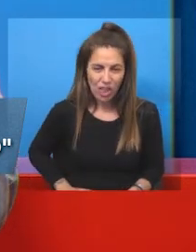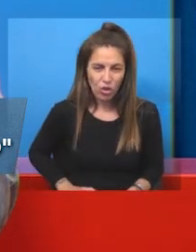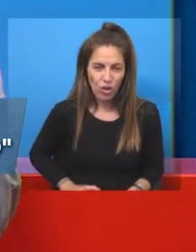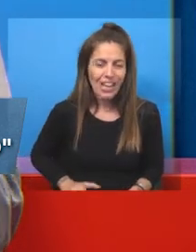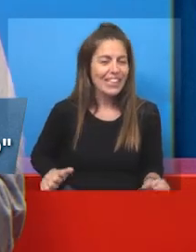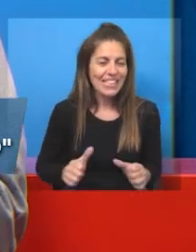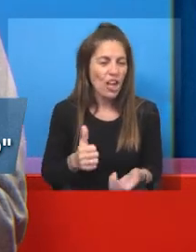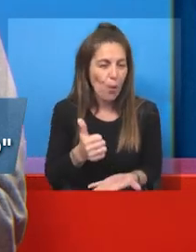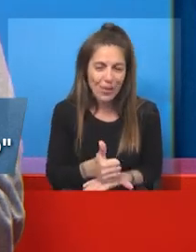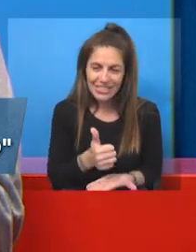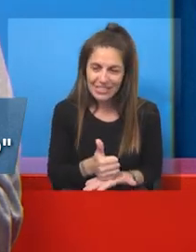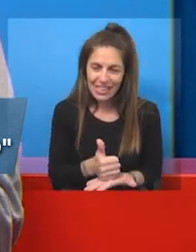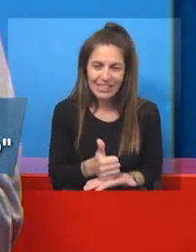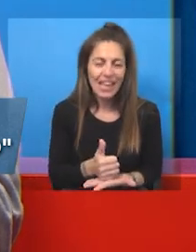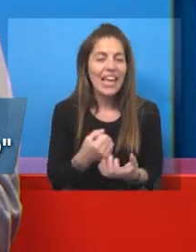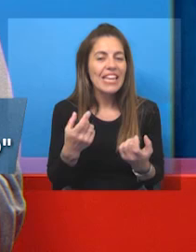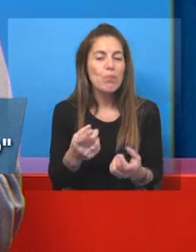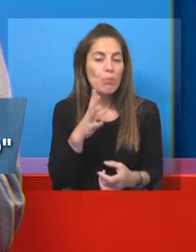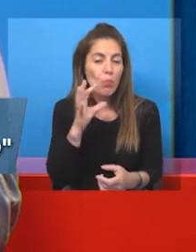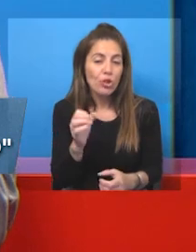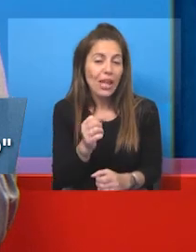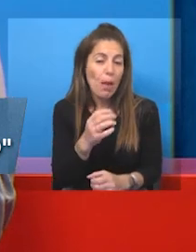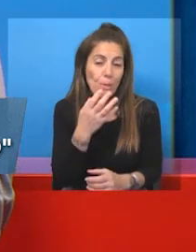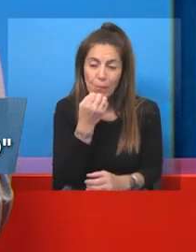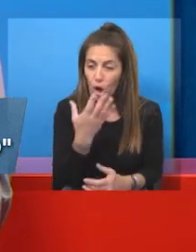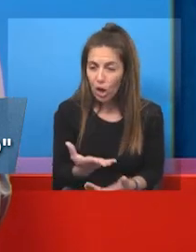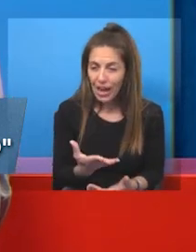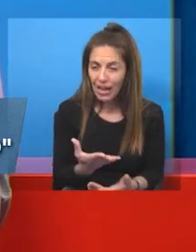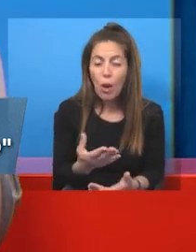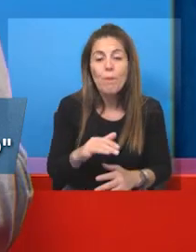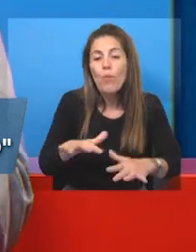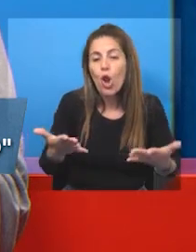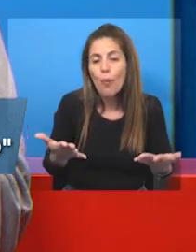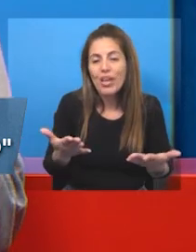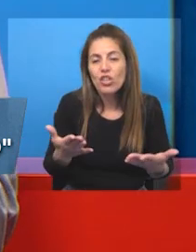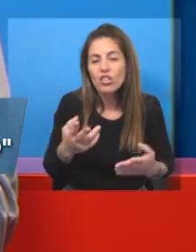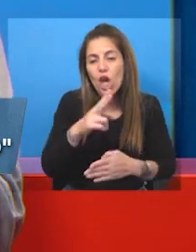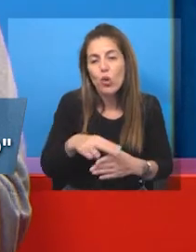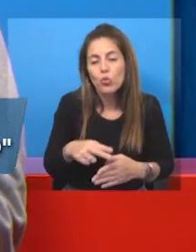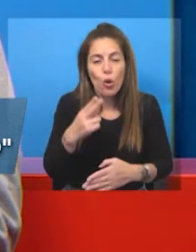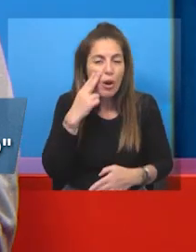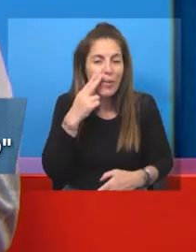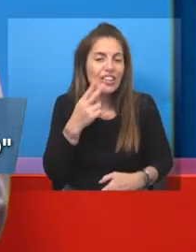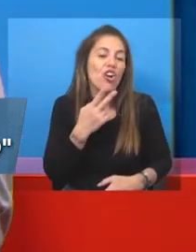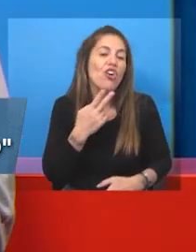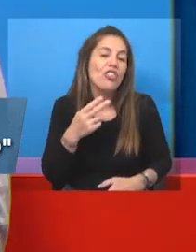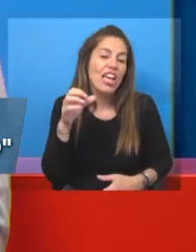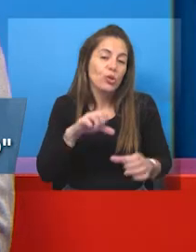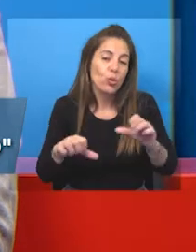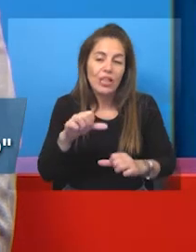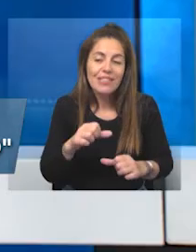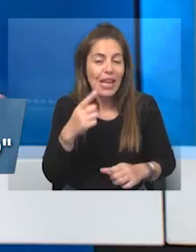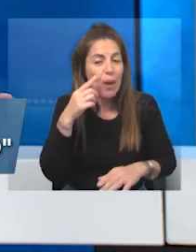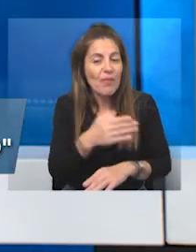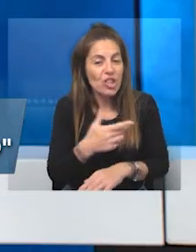que hacerlo presente y y posibilidades de mejorar los lo por lo menos el uso problemático de sustancias y la prevención de suicidio sin dudas ahora me